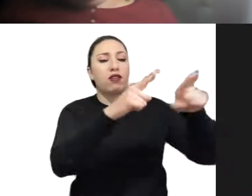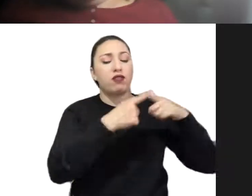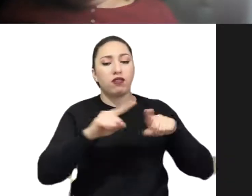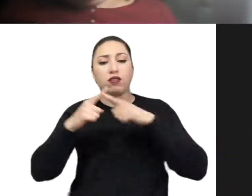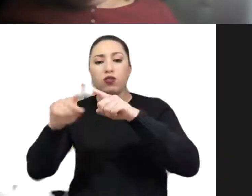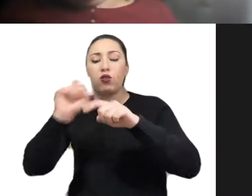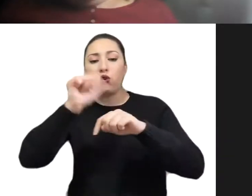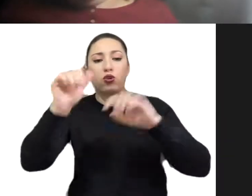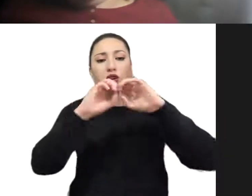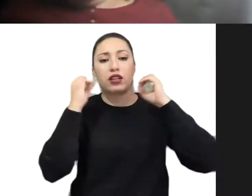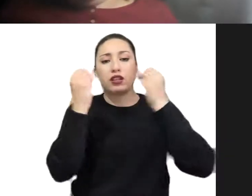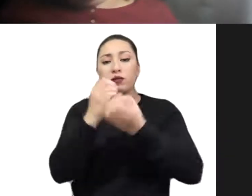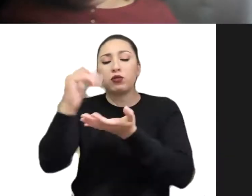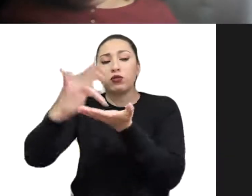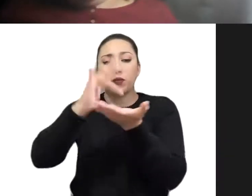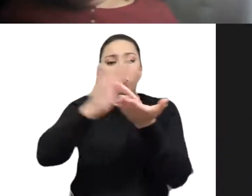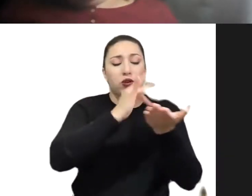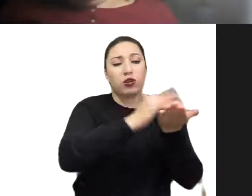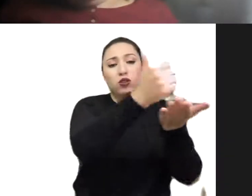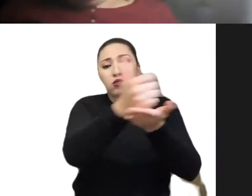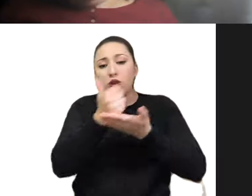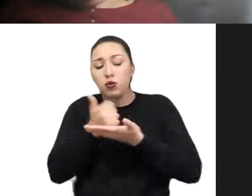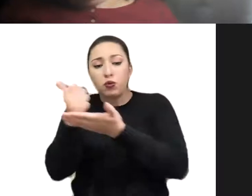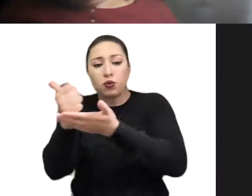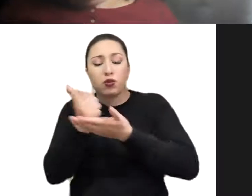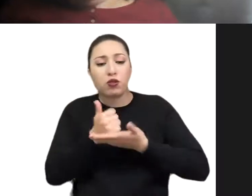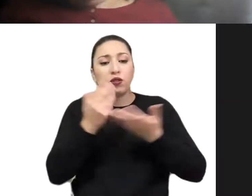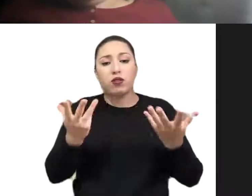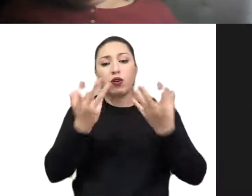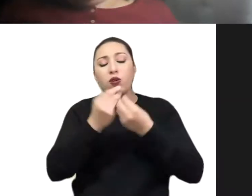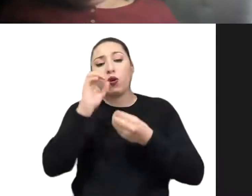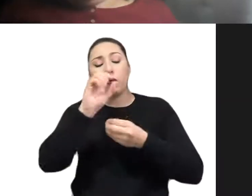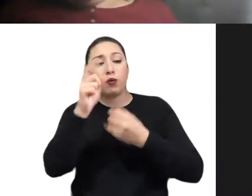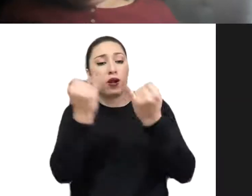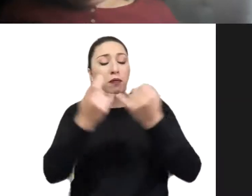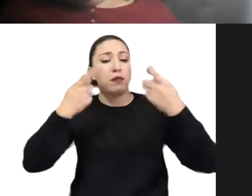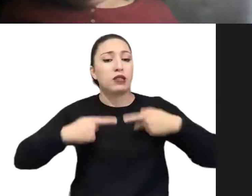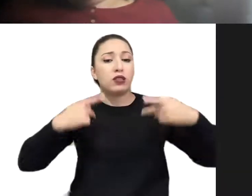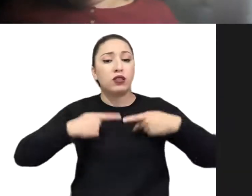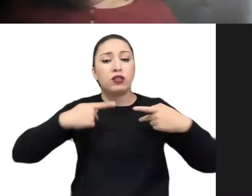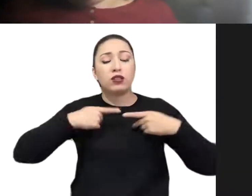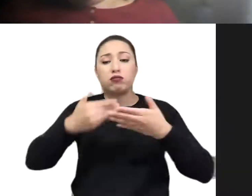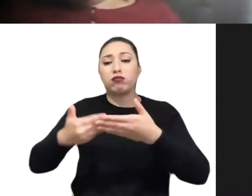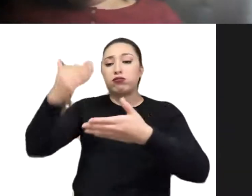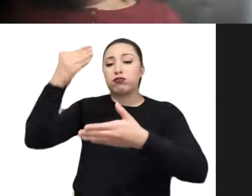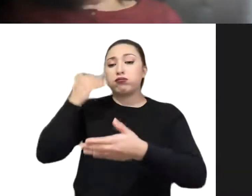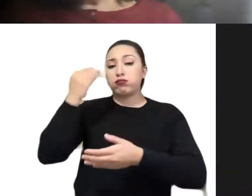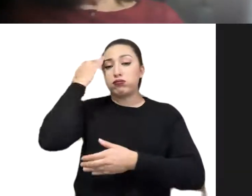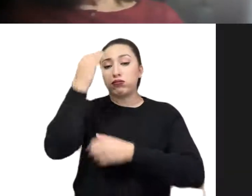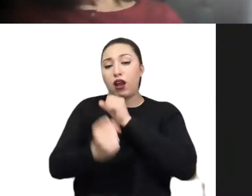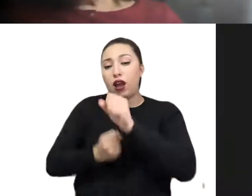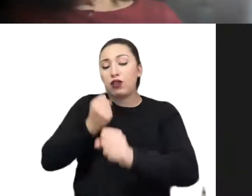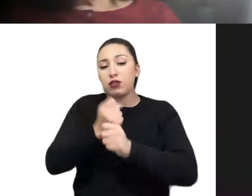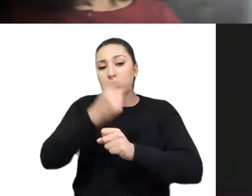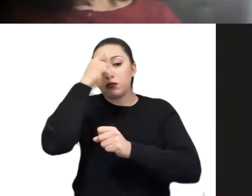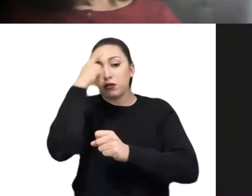otras organizaciones, colectivos y actores que han estado involucrados desde hace ya años en el tema de